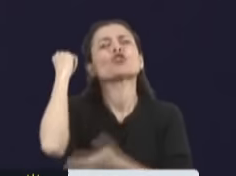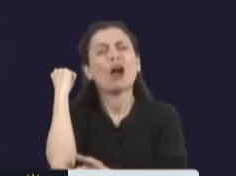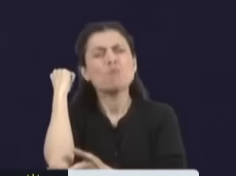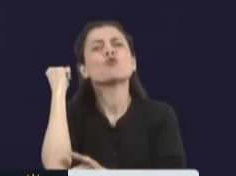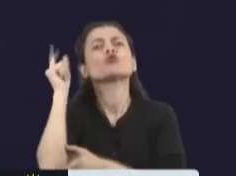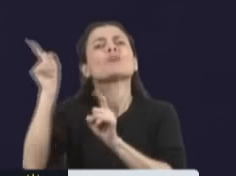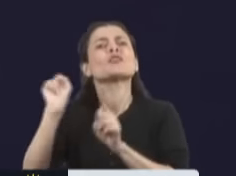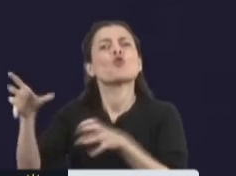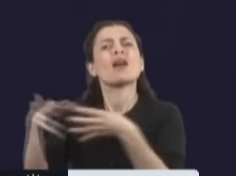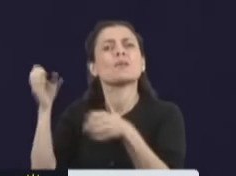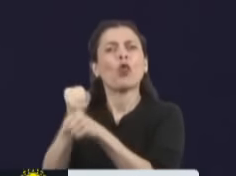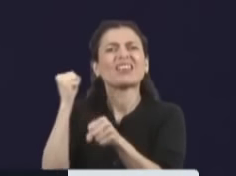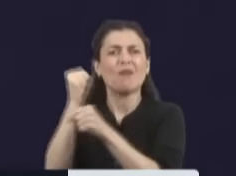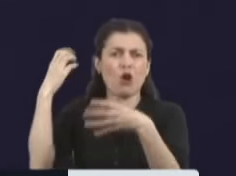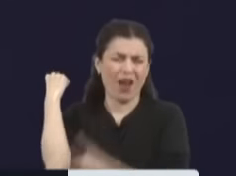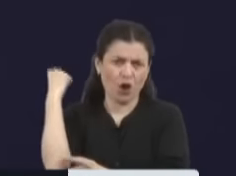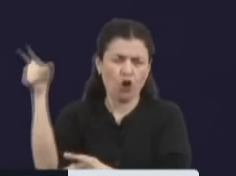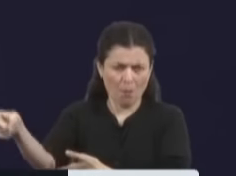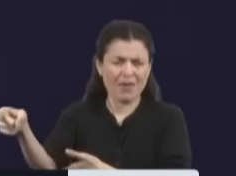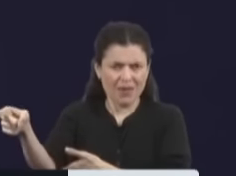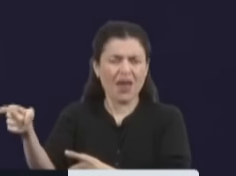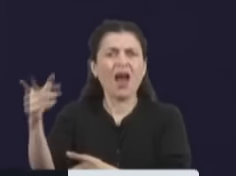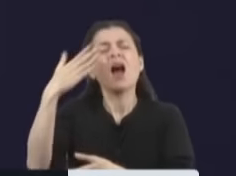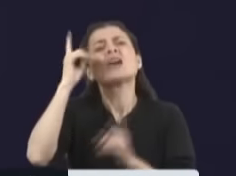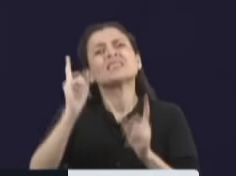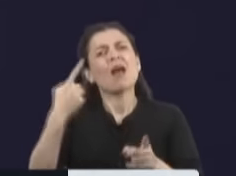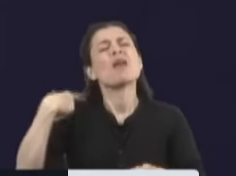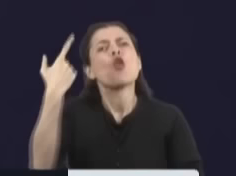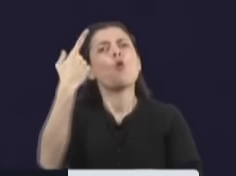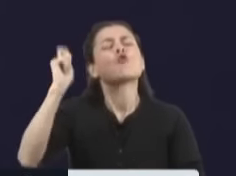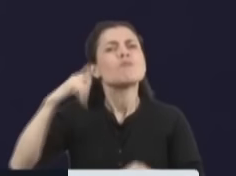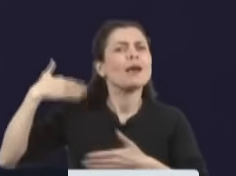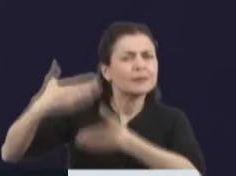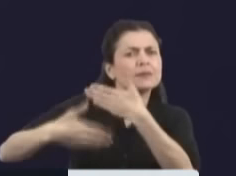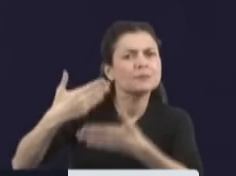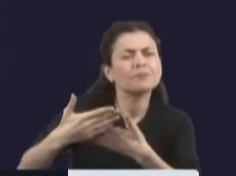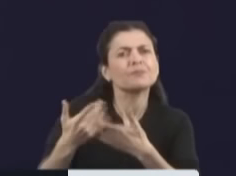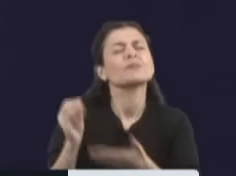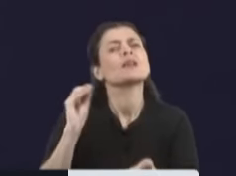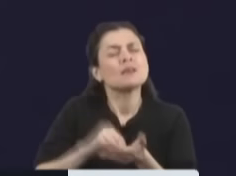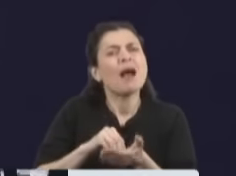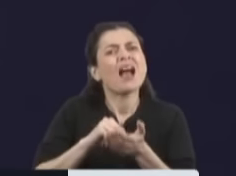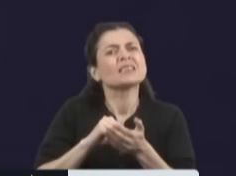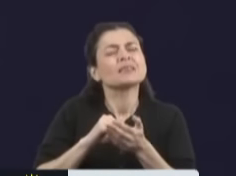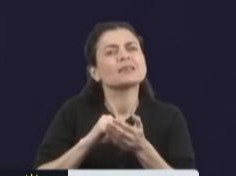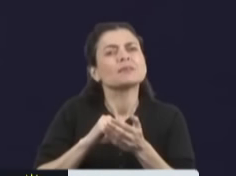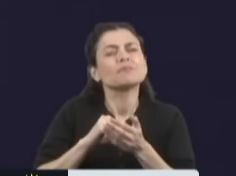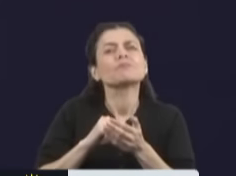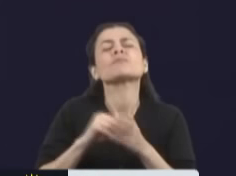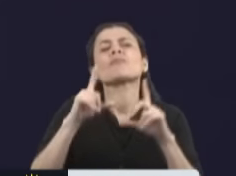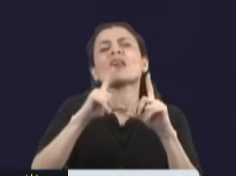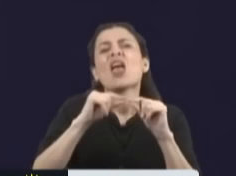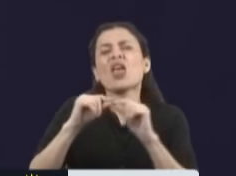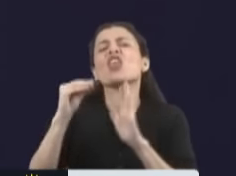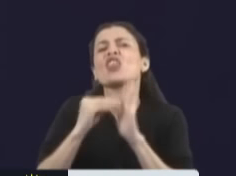su equipo económico eh Incluso un mes que eh habitualmente los números siempre tienden a